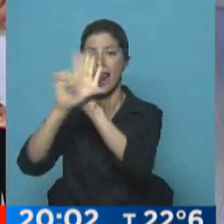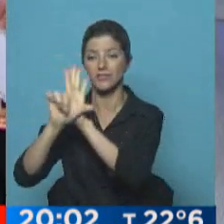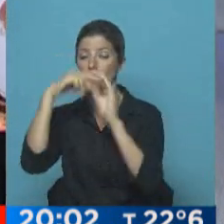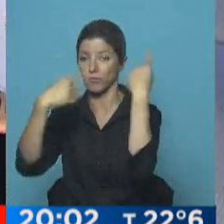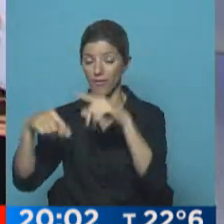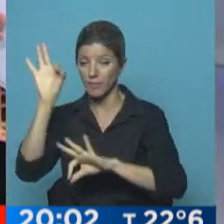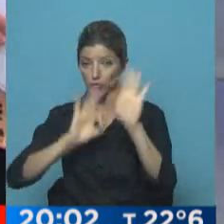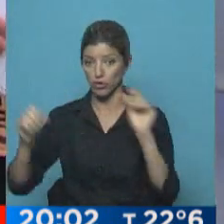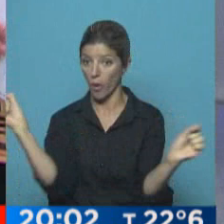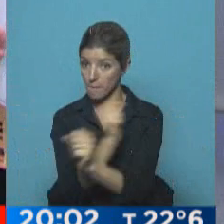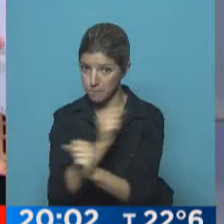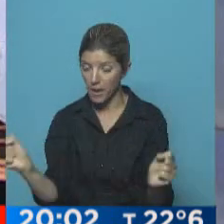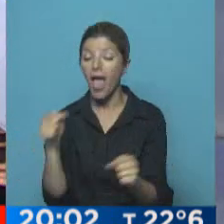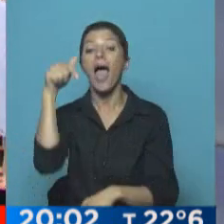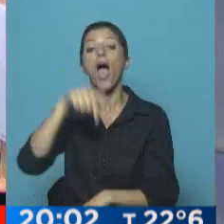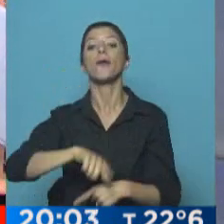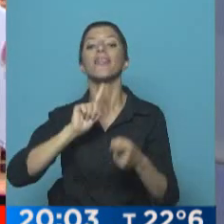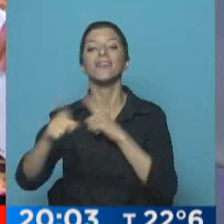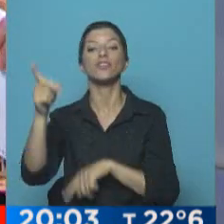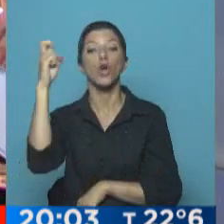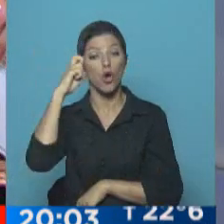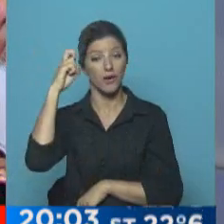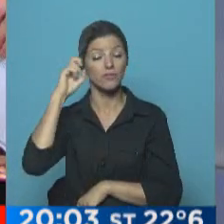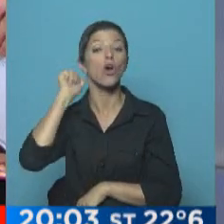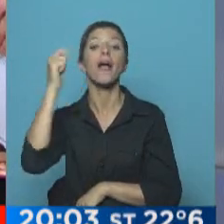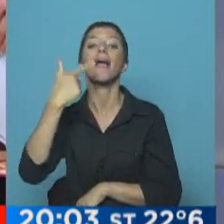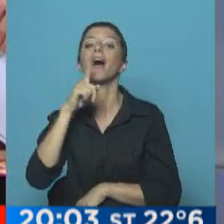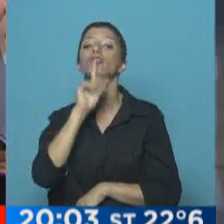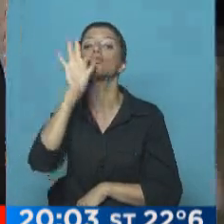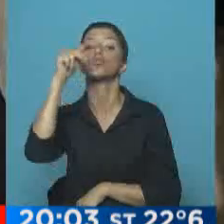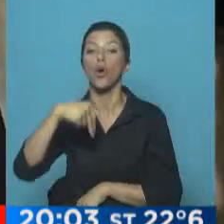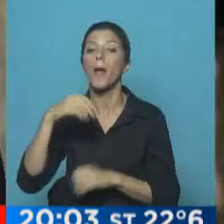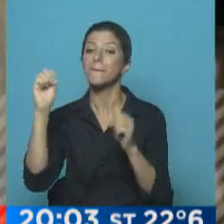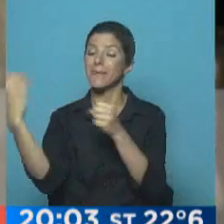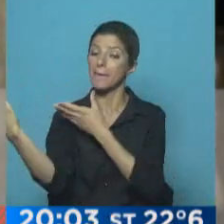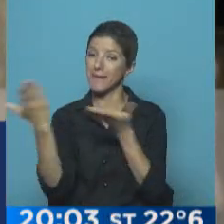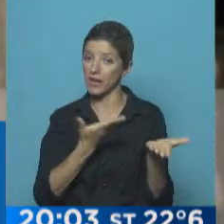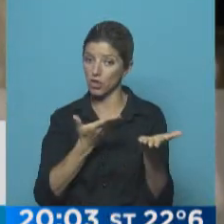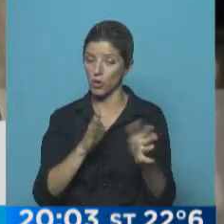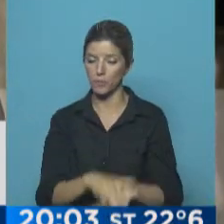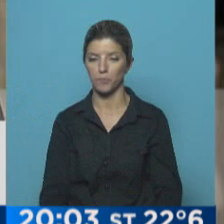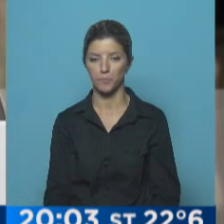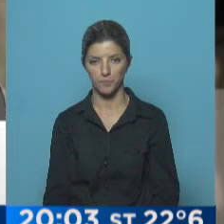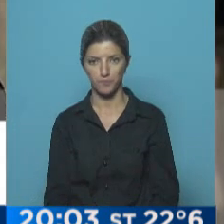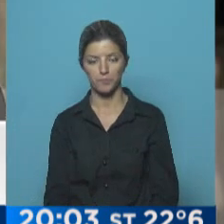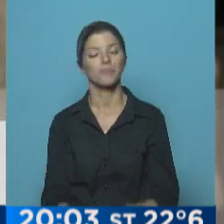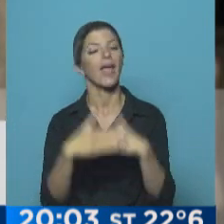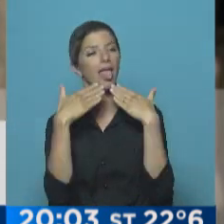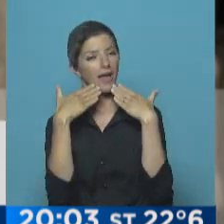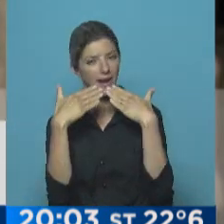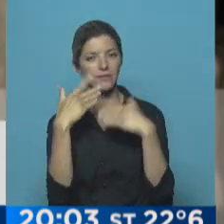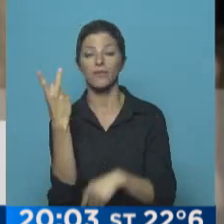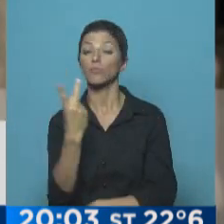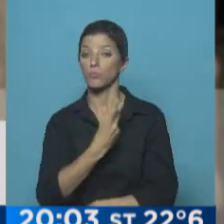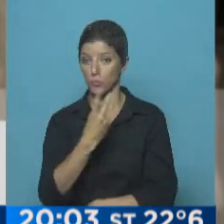las cosas ahora en el Congreso de la Nación en vivo. Gastón Zulash. Gastón, bienvenido. Así es, muchas gracias, Silvia. Pablo,